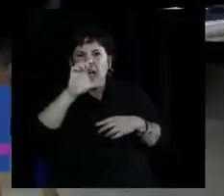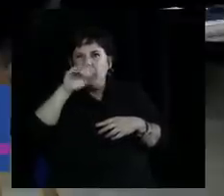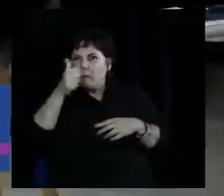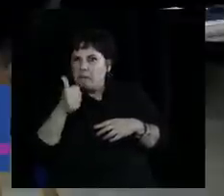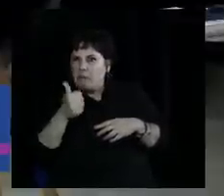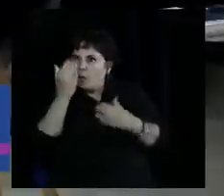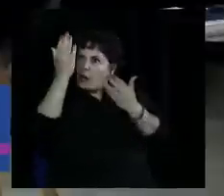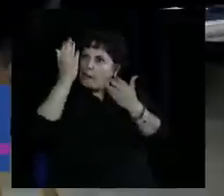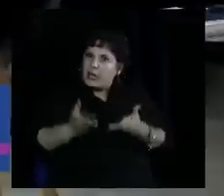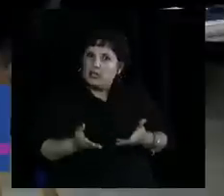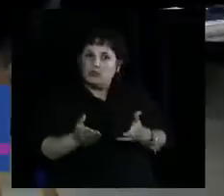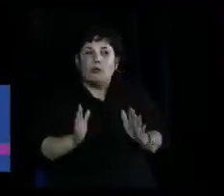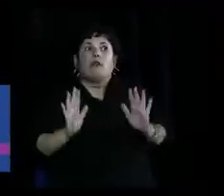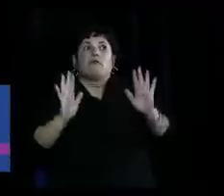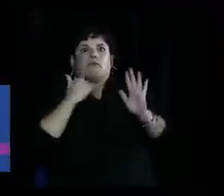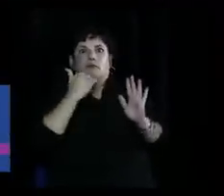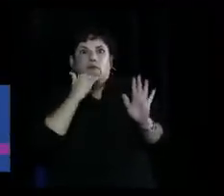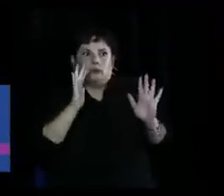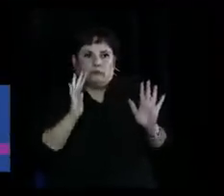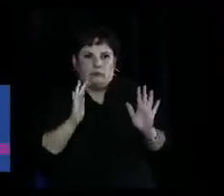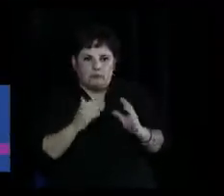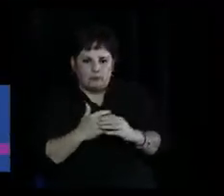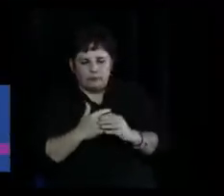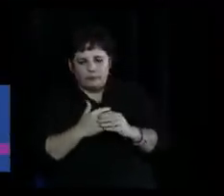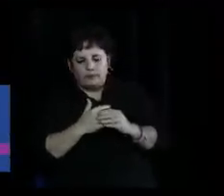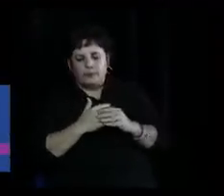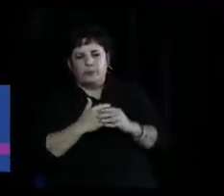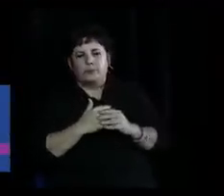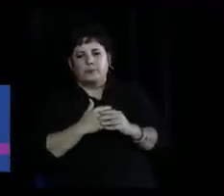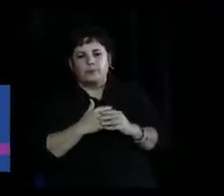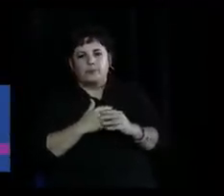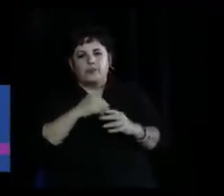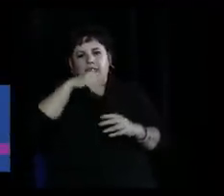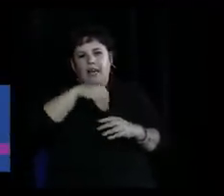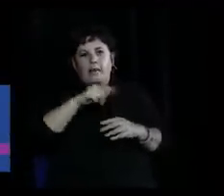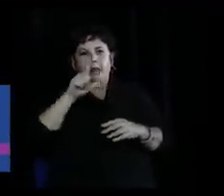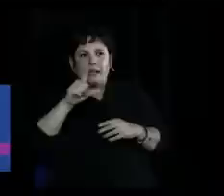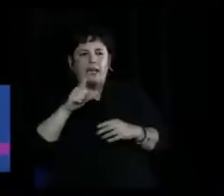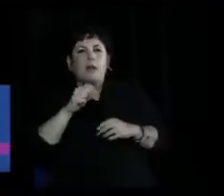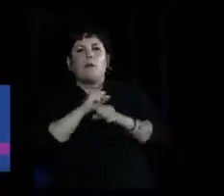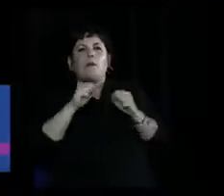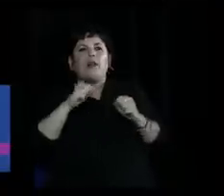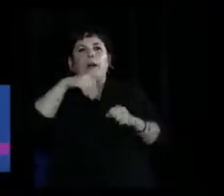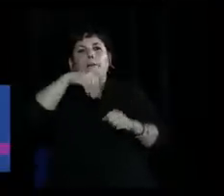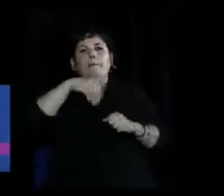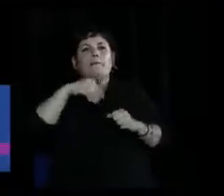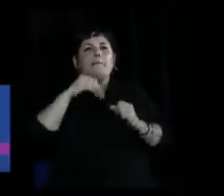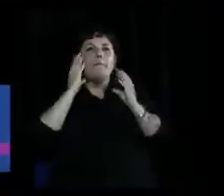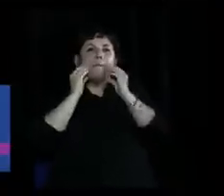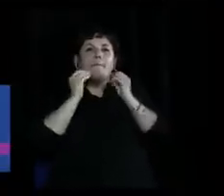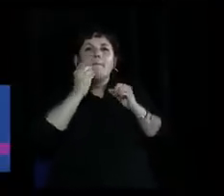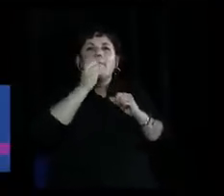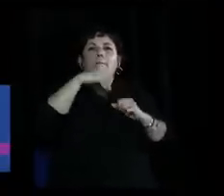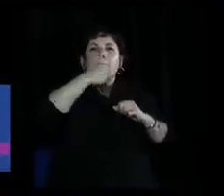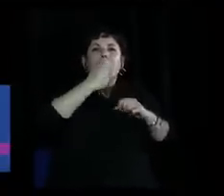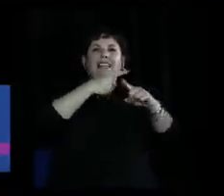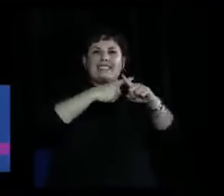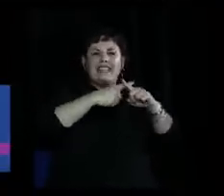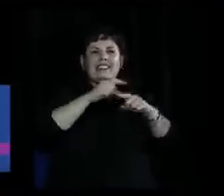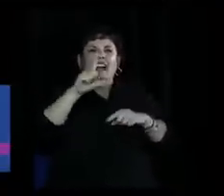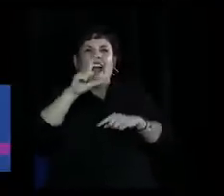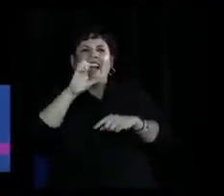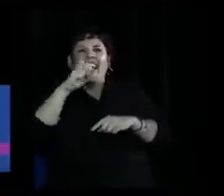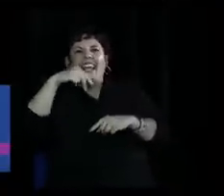pero quién sabe, ¿no? Quién sabe. Sí, además, ML, claro, podría ser marxista-leninista también.